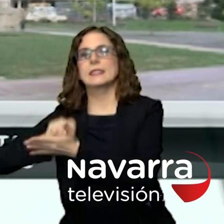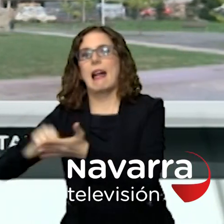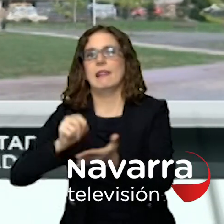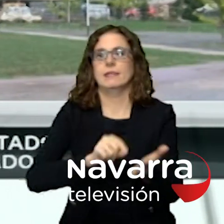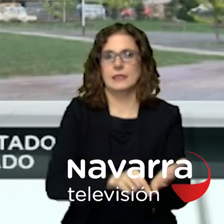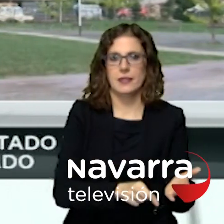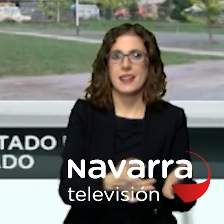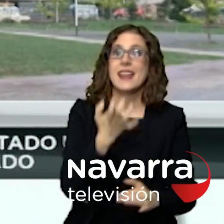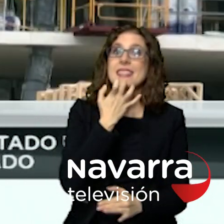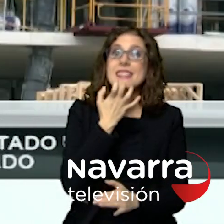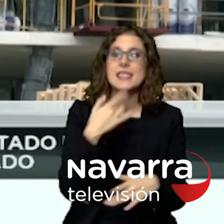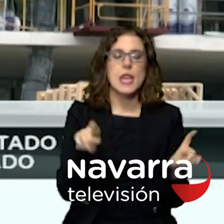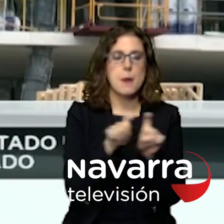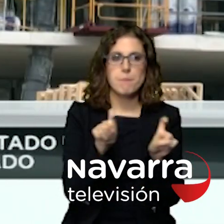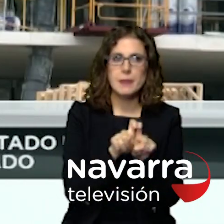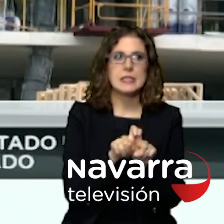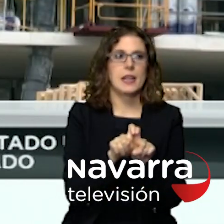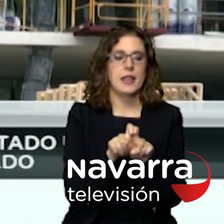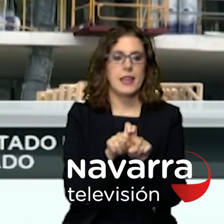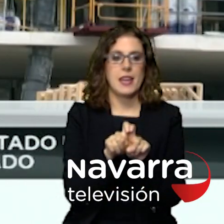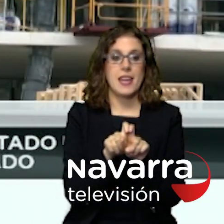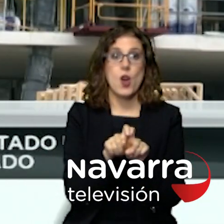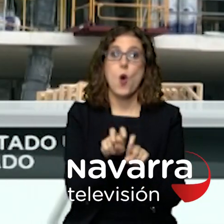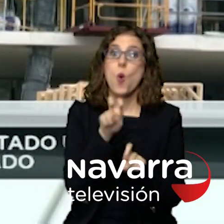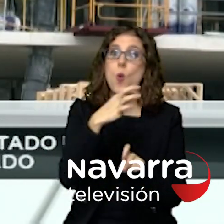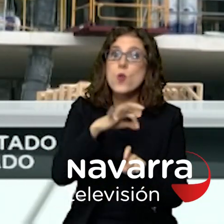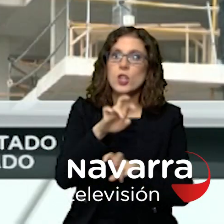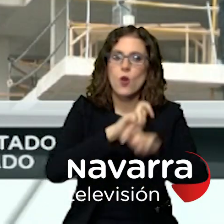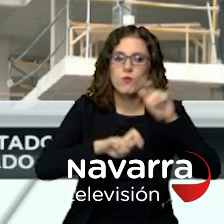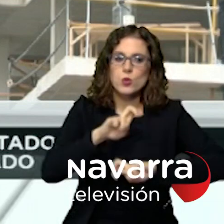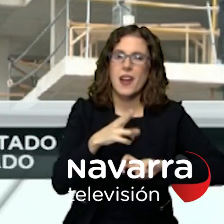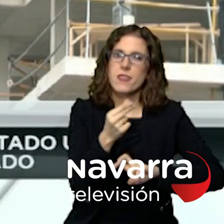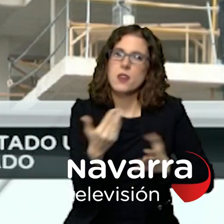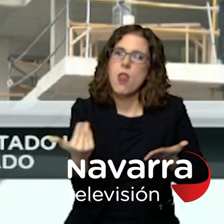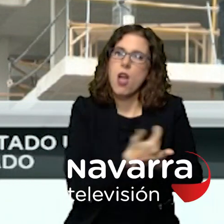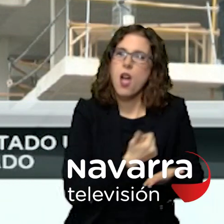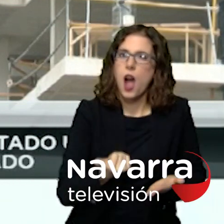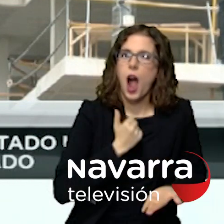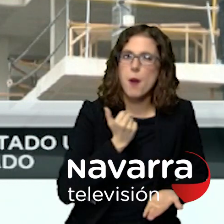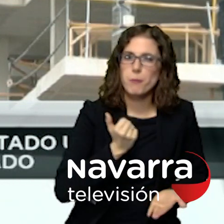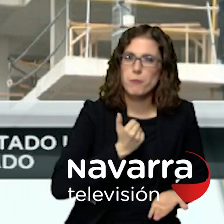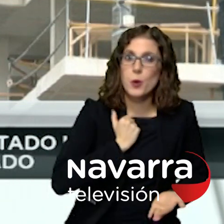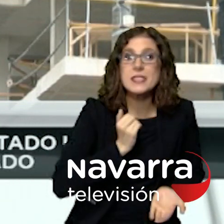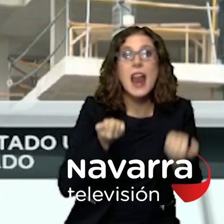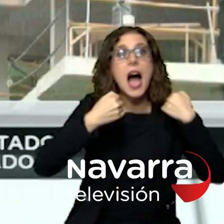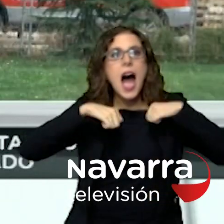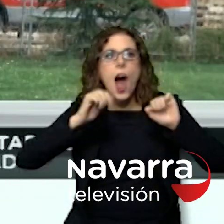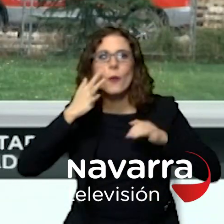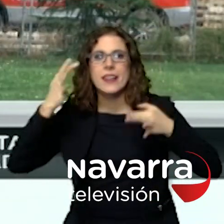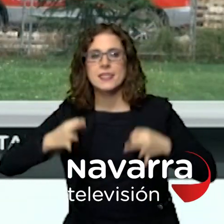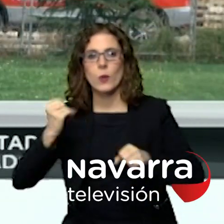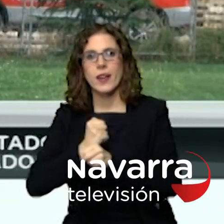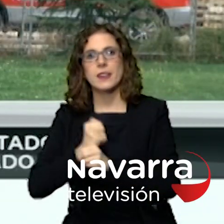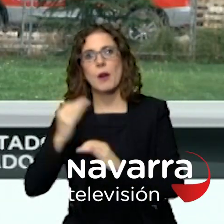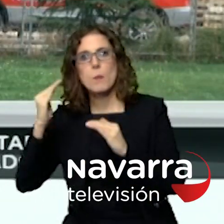empresas buscan la rentabilidad en la cadena de subcontratación a costa de la seguridad en el trabajo, a costa de la